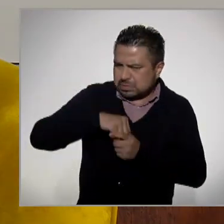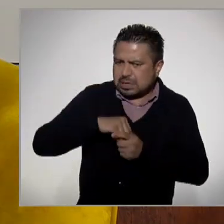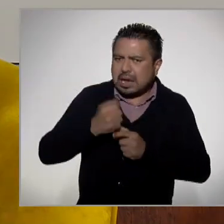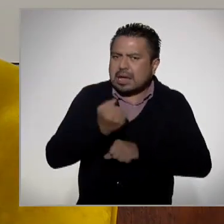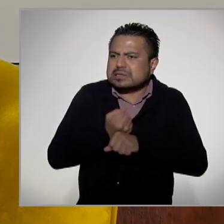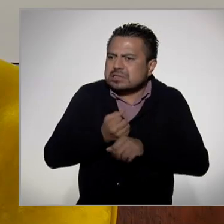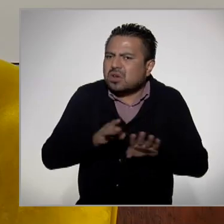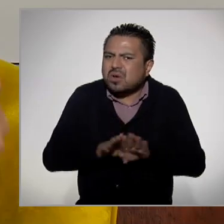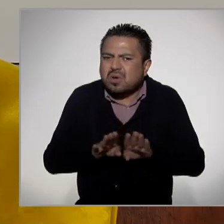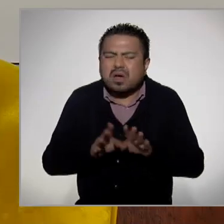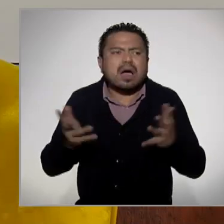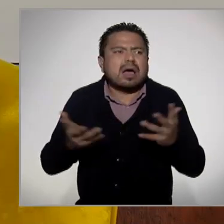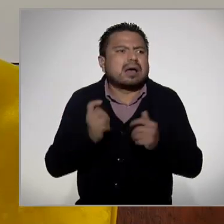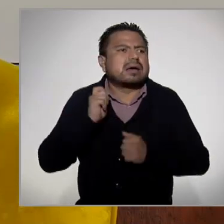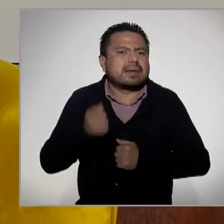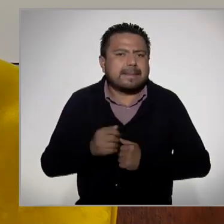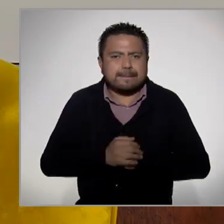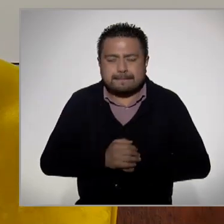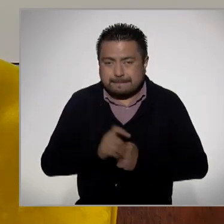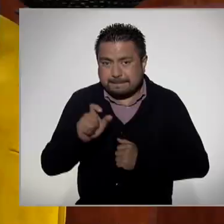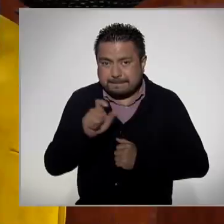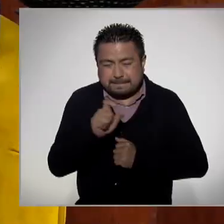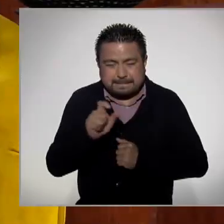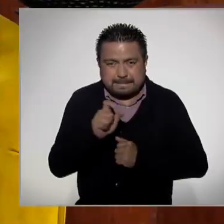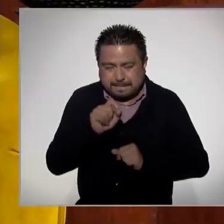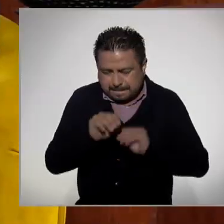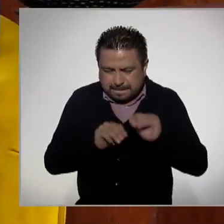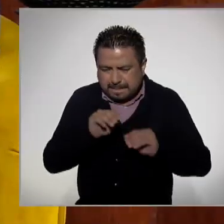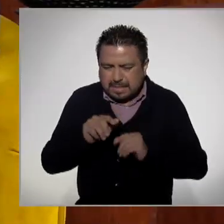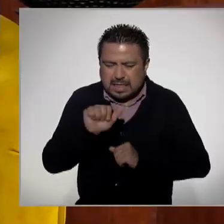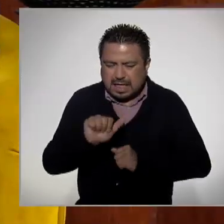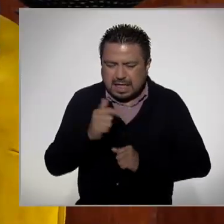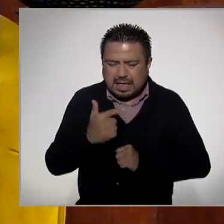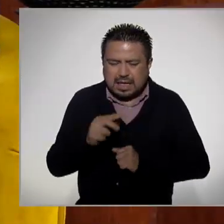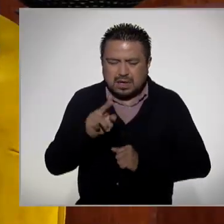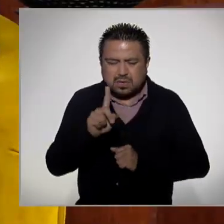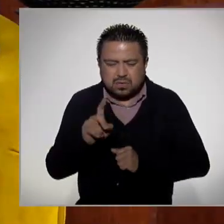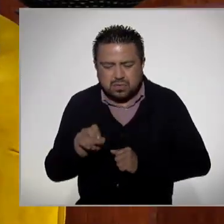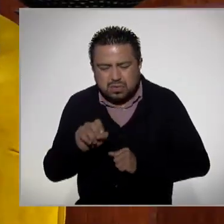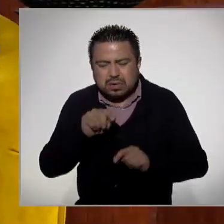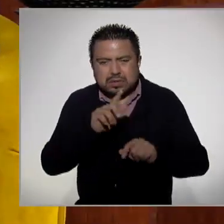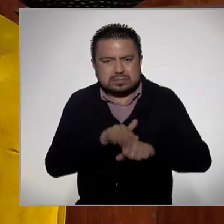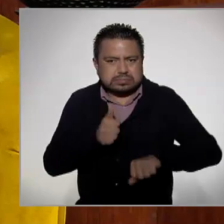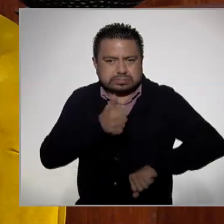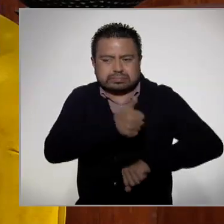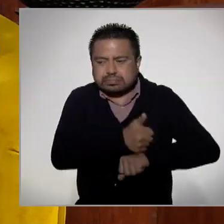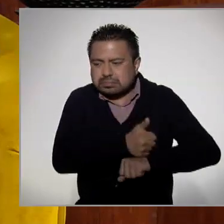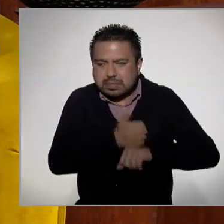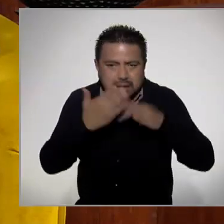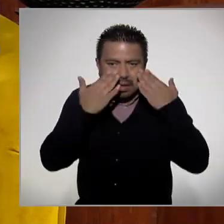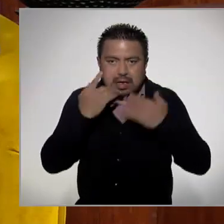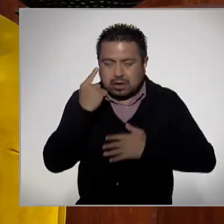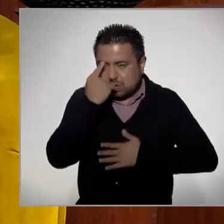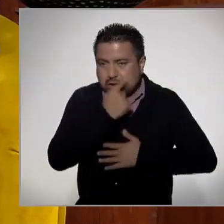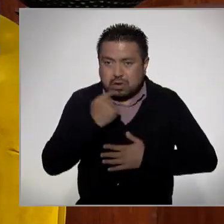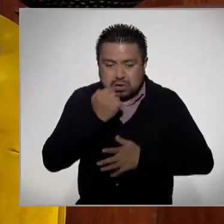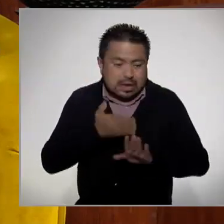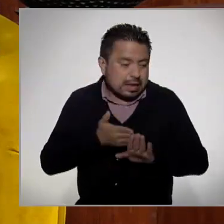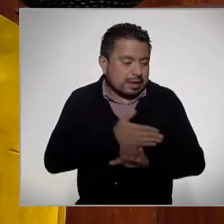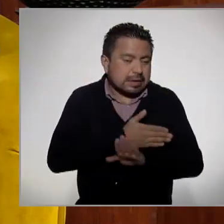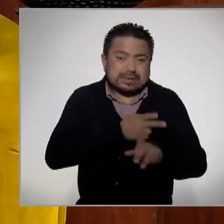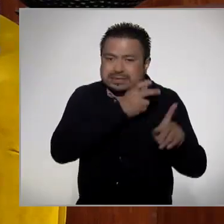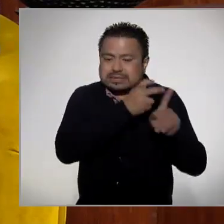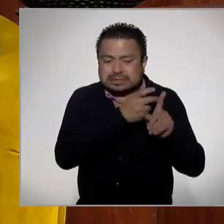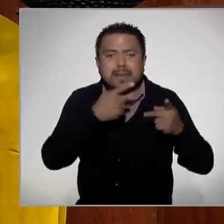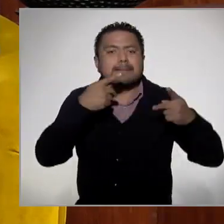como que se hace cuando el mecanismo es agudo que ya lo habíamos platicado es decir se instaló la anemia en horas no entonces en